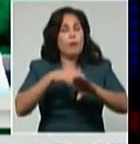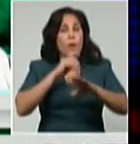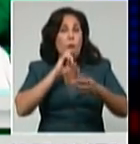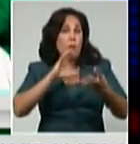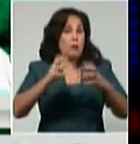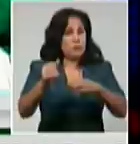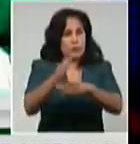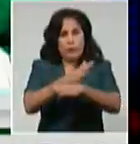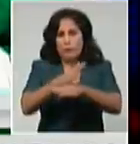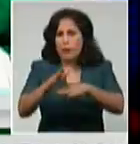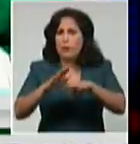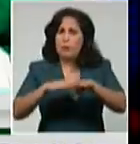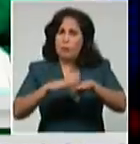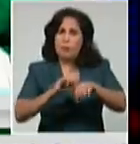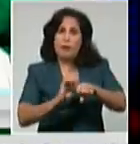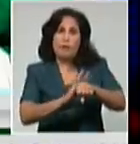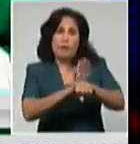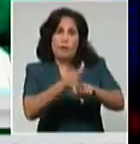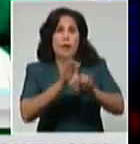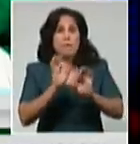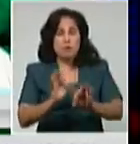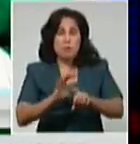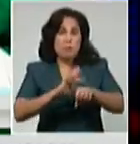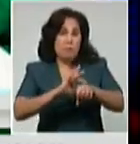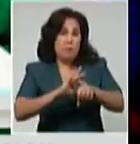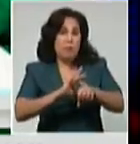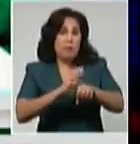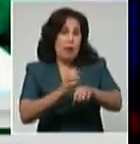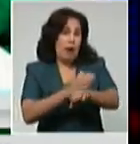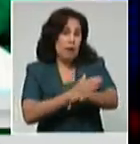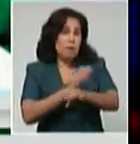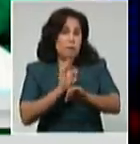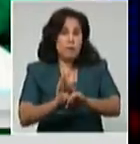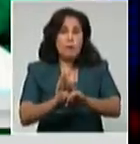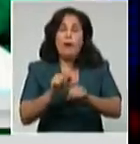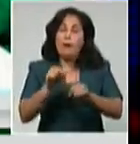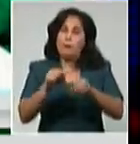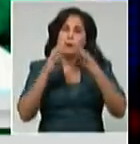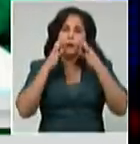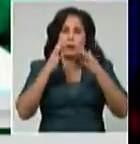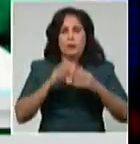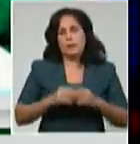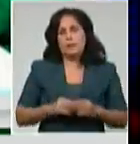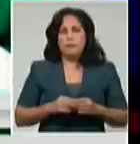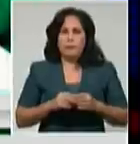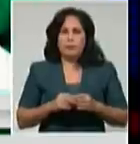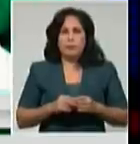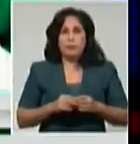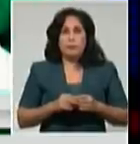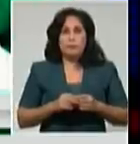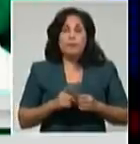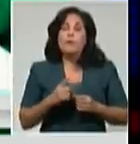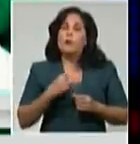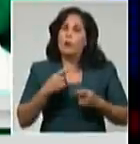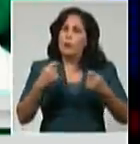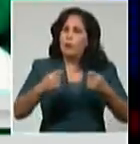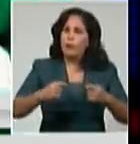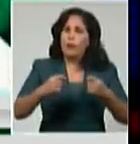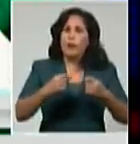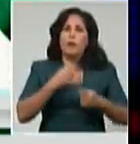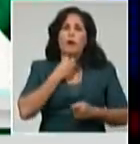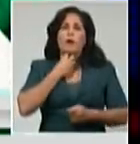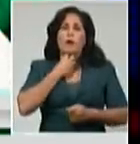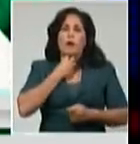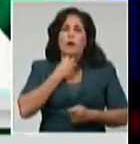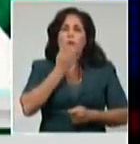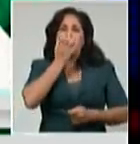complicaciones que hicieron necesario que estuviera con ventilación asistida, con